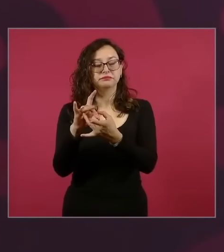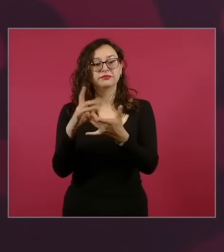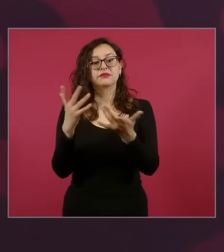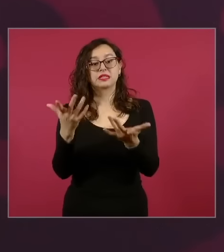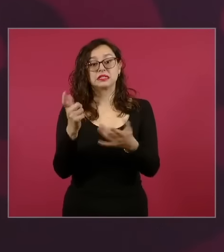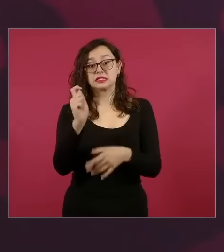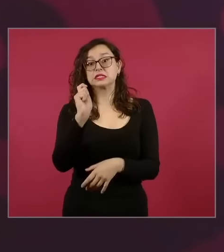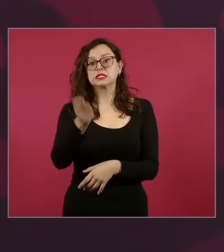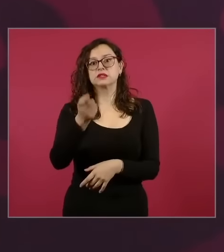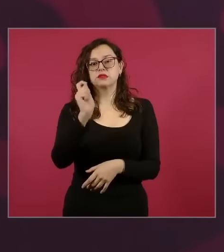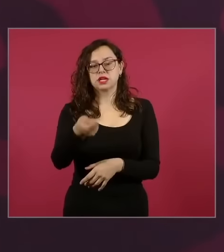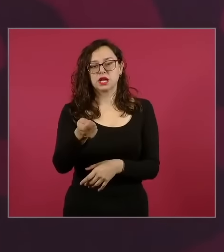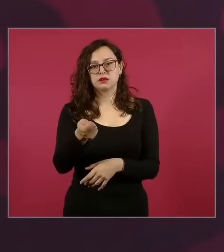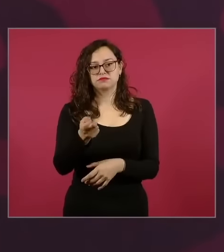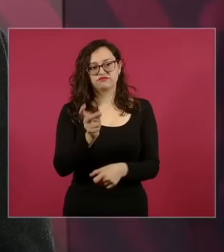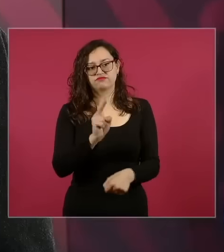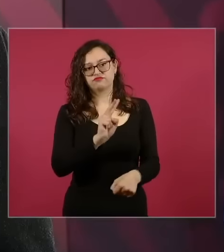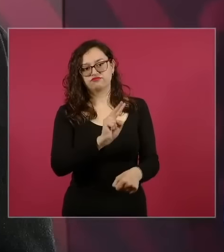dar